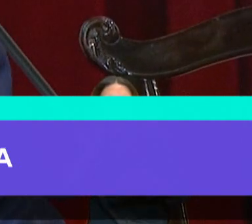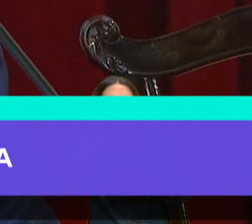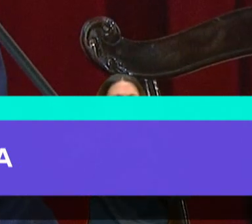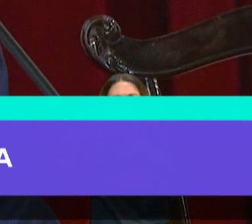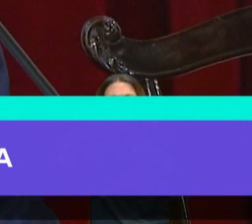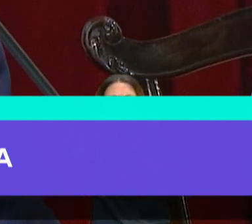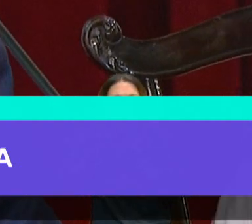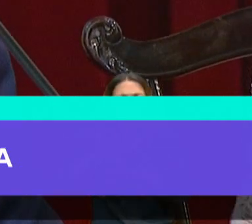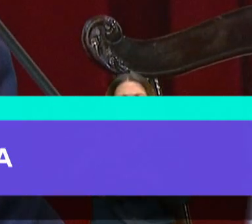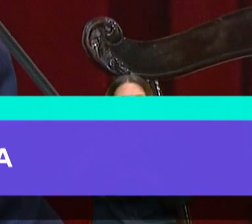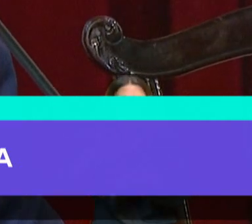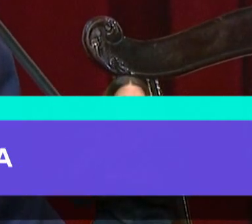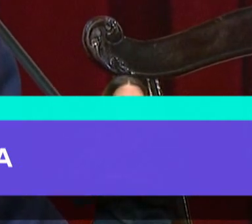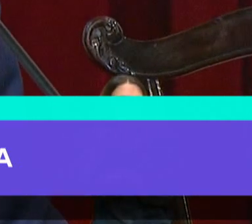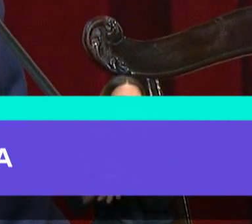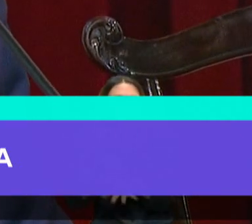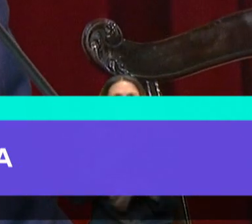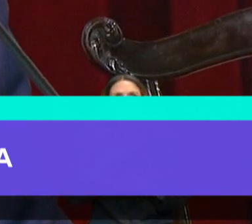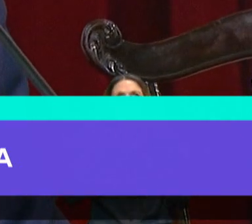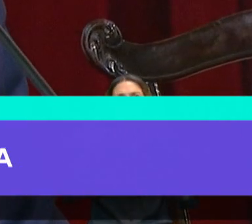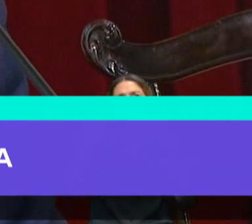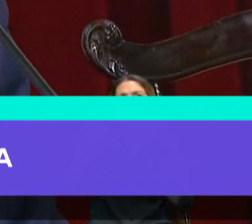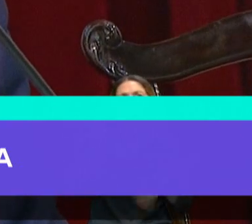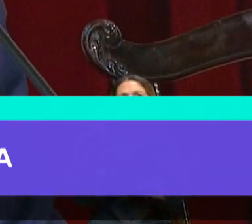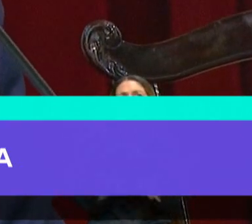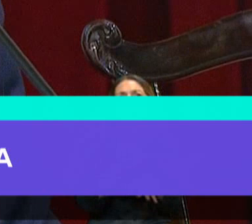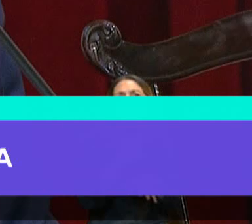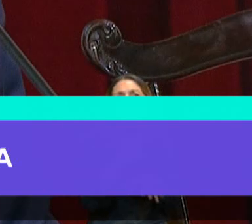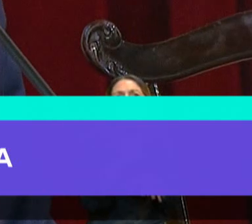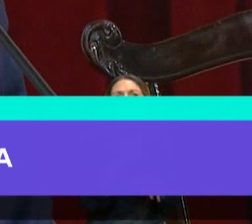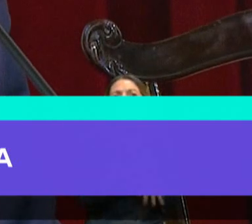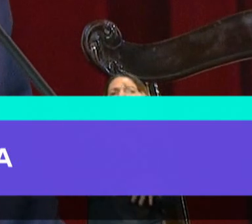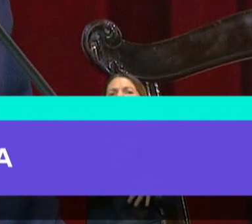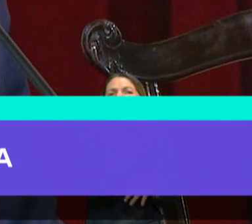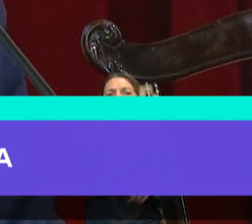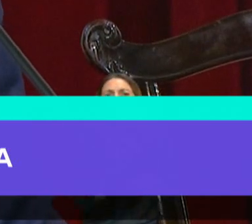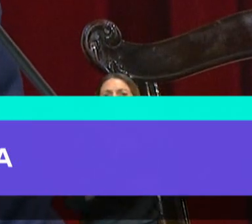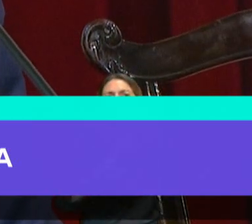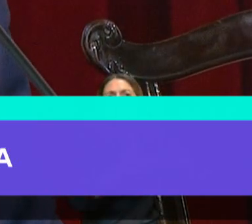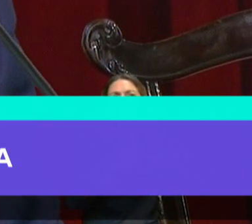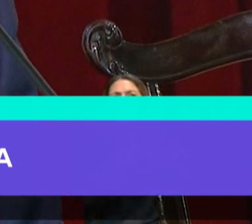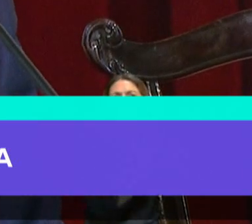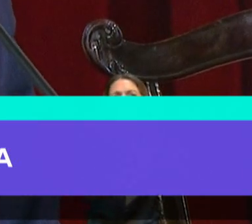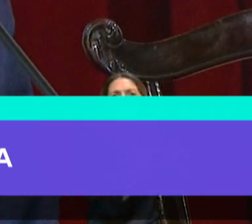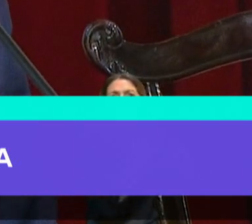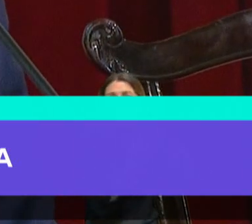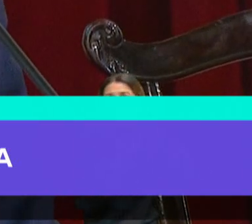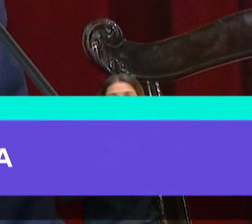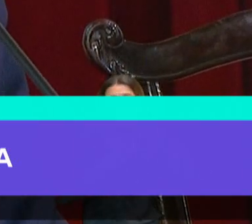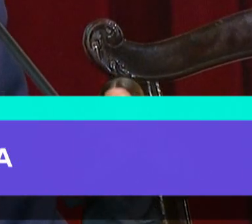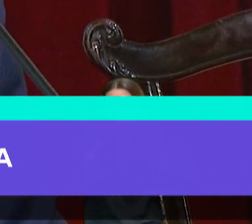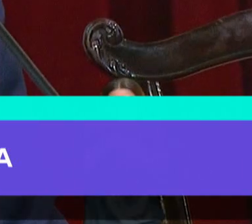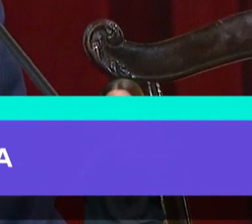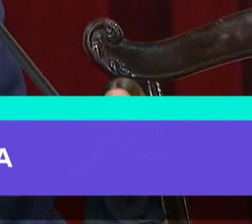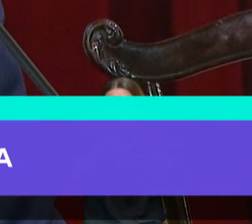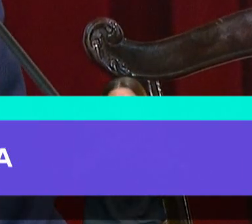vez la humanidad estará siendo condenada a padecer la indecencia de los poderosos. Argentina es parte de ese mundo